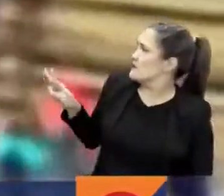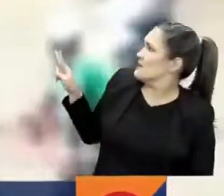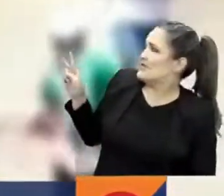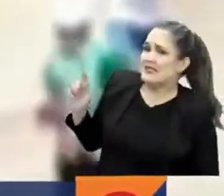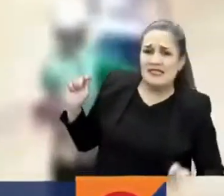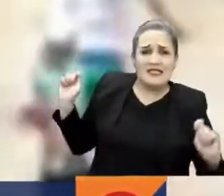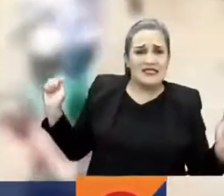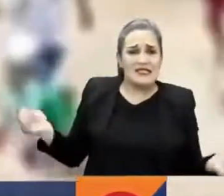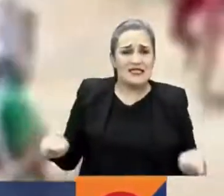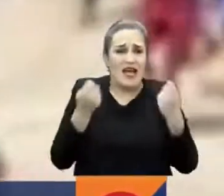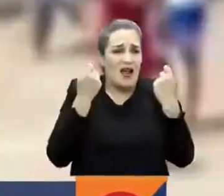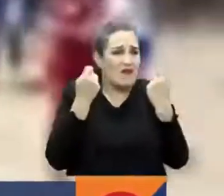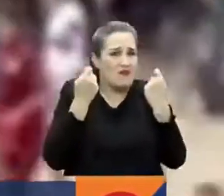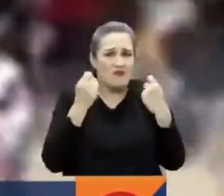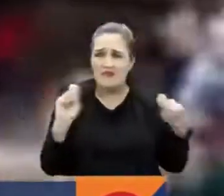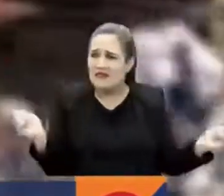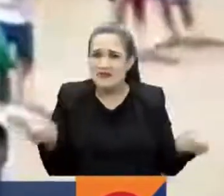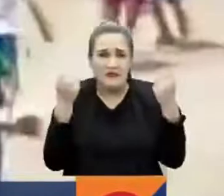de milagro.